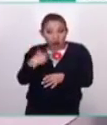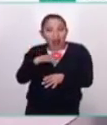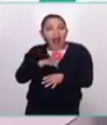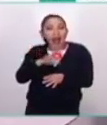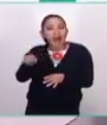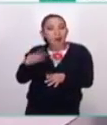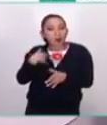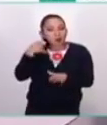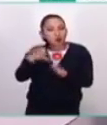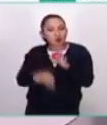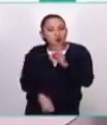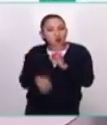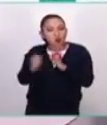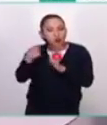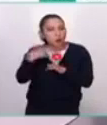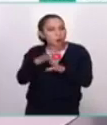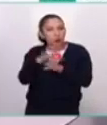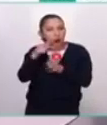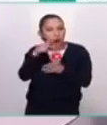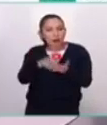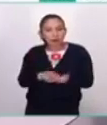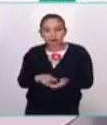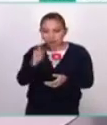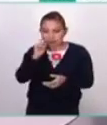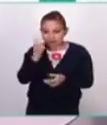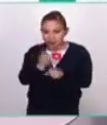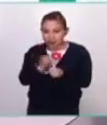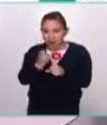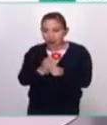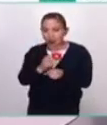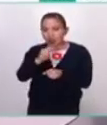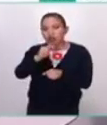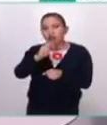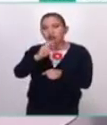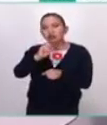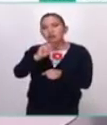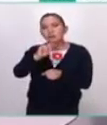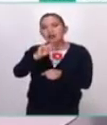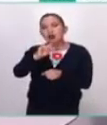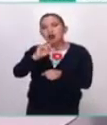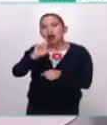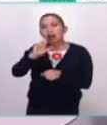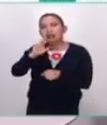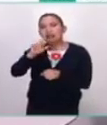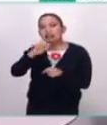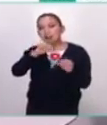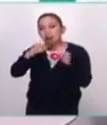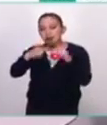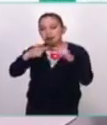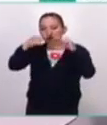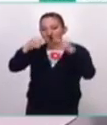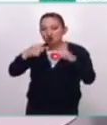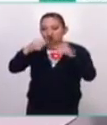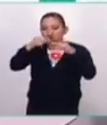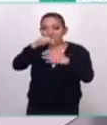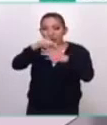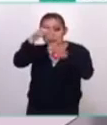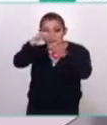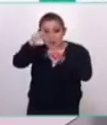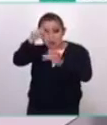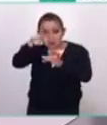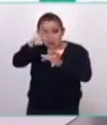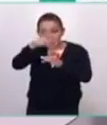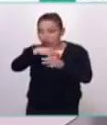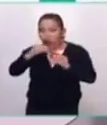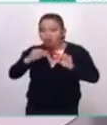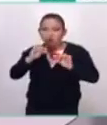parece que no es así. Lo primero que hay que apuntar es que el Trópico de Cáncer se está moviendo, no es un punto fijo, se